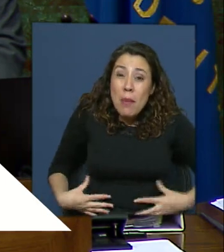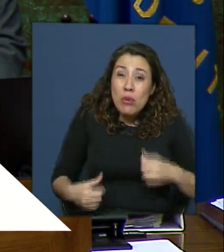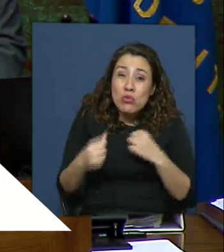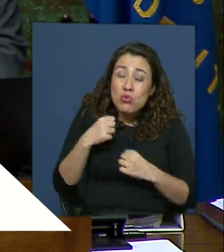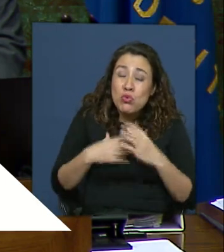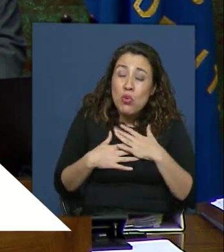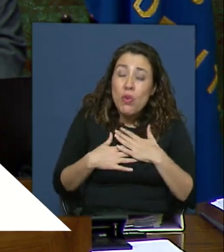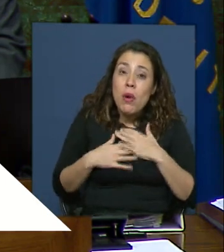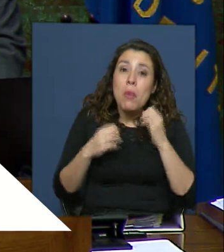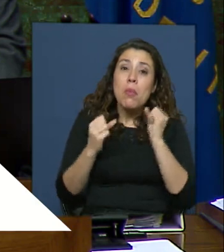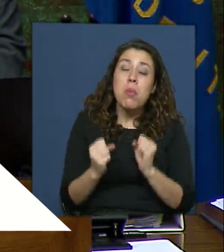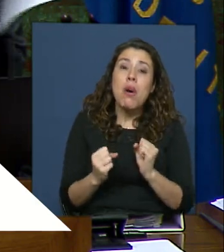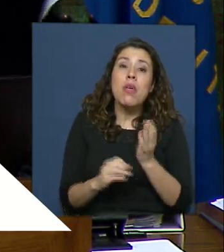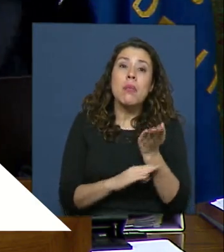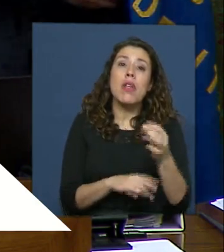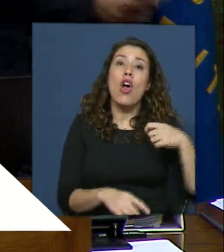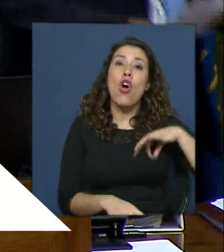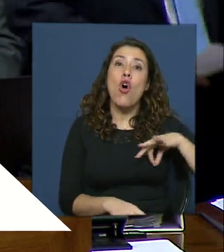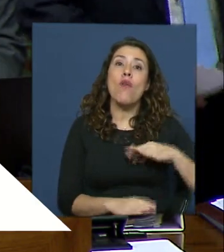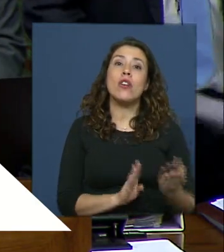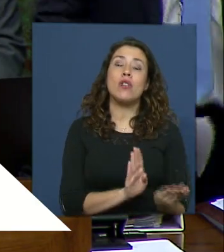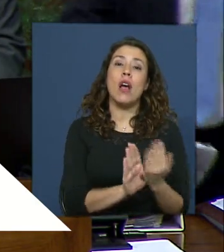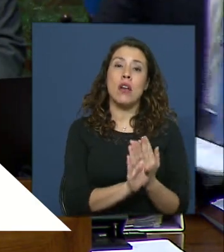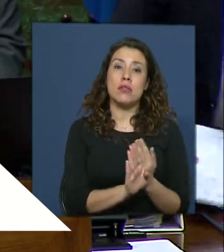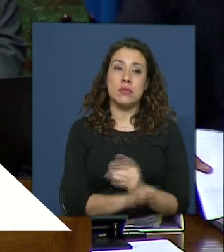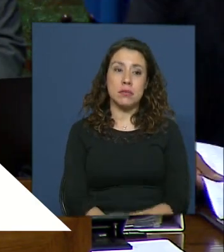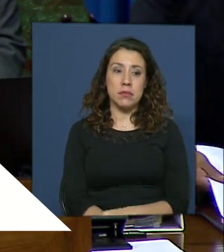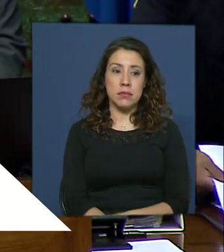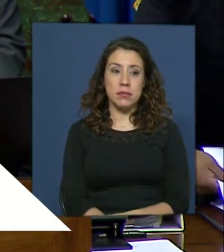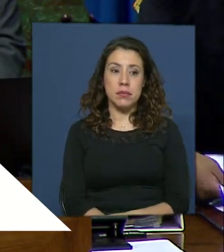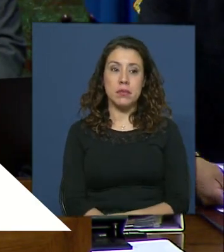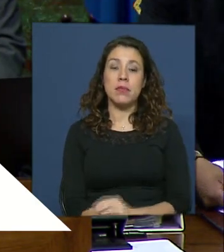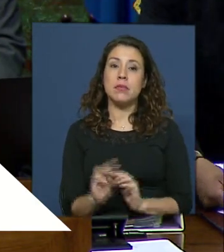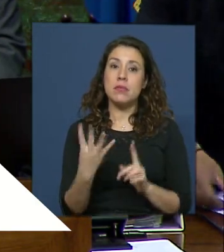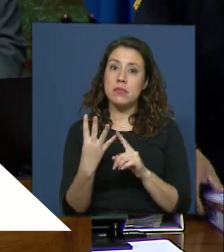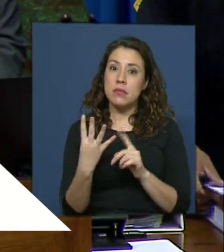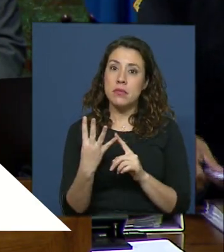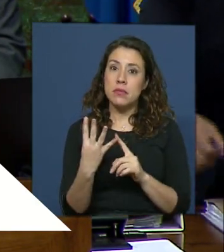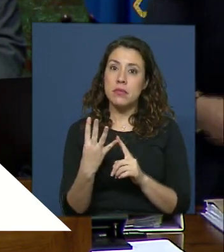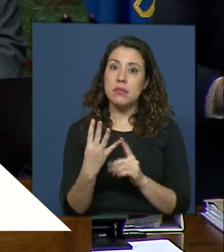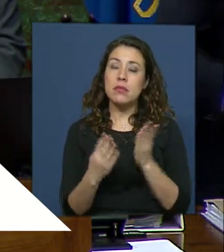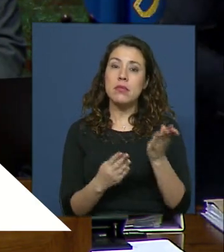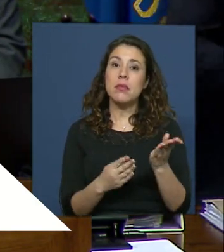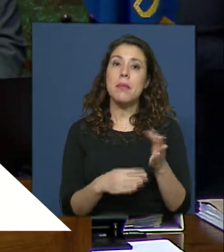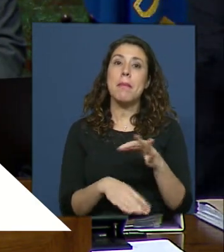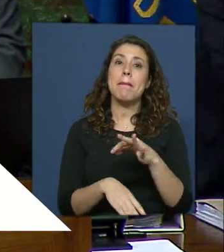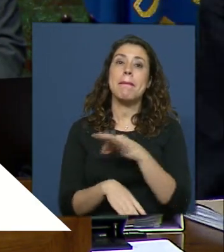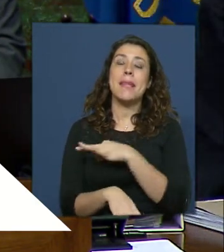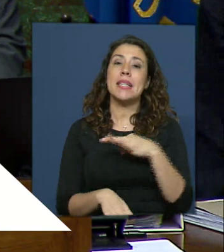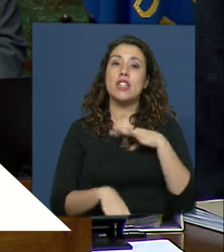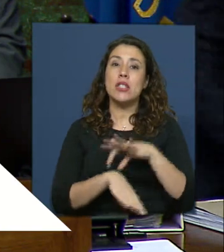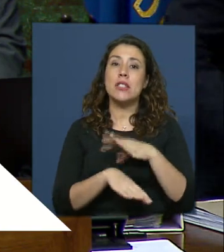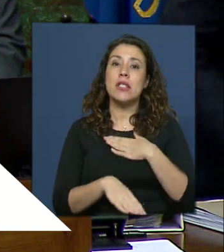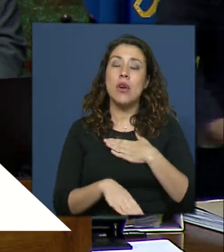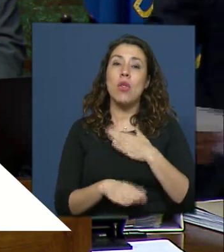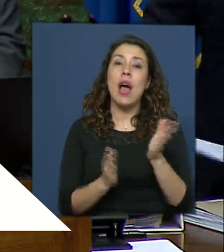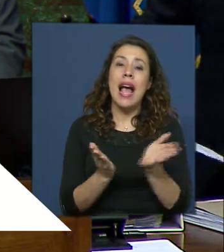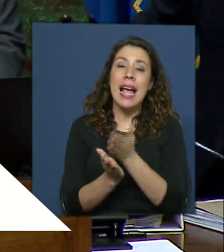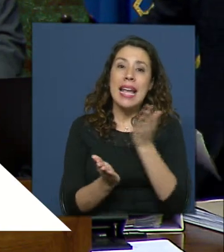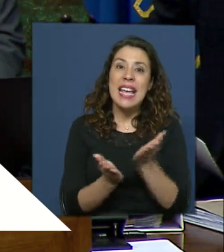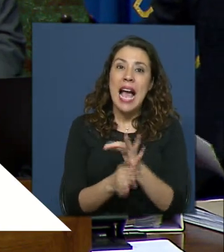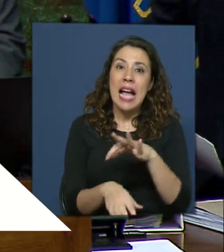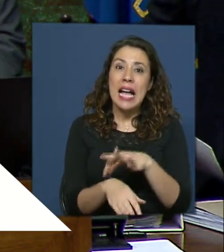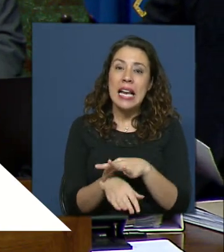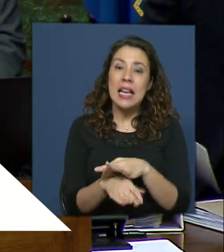padecen optar a una jubilación de esa categoría. Y cuarto, que se instruya al Ministerio de Salud para que establezcan guías clínicas